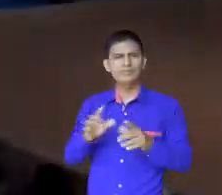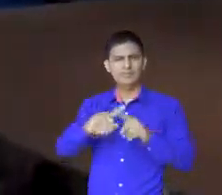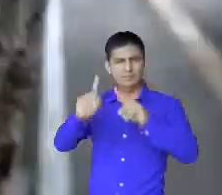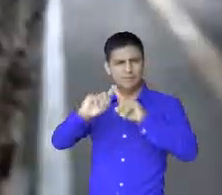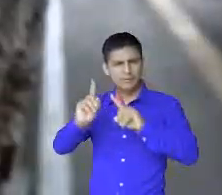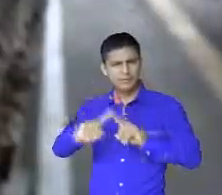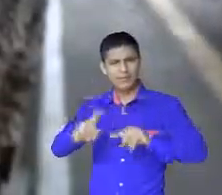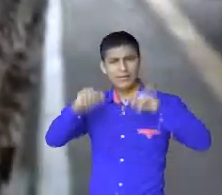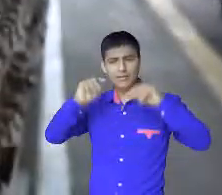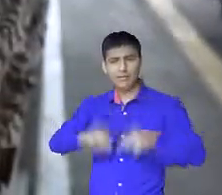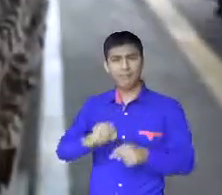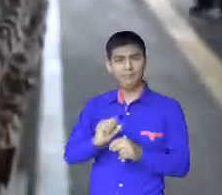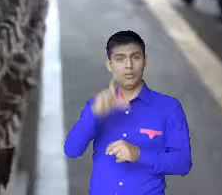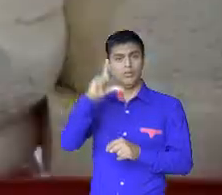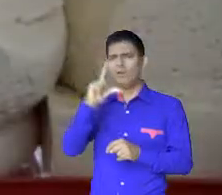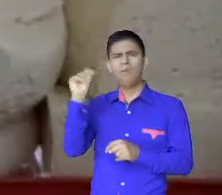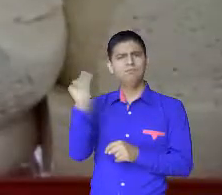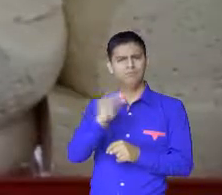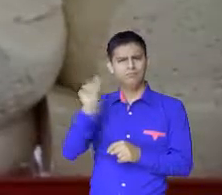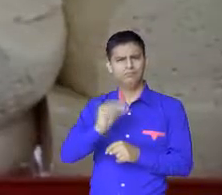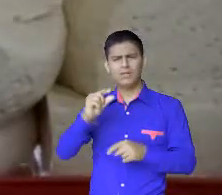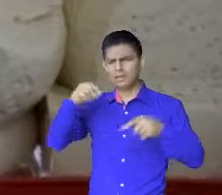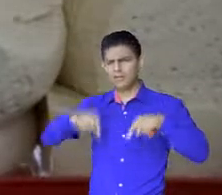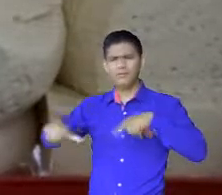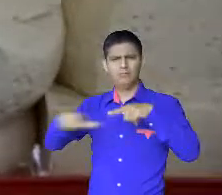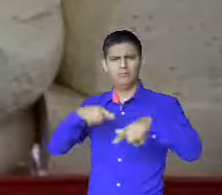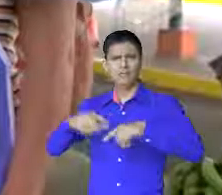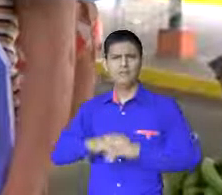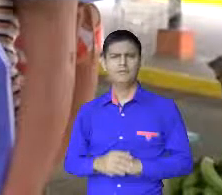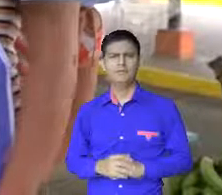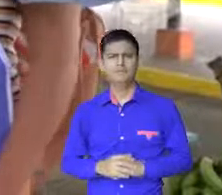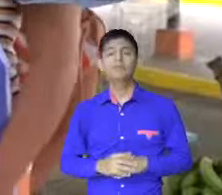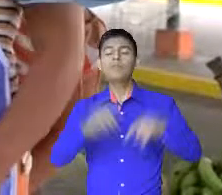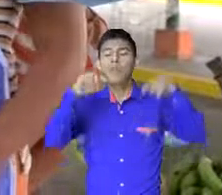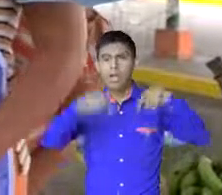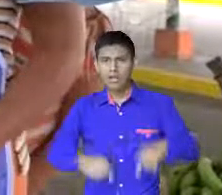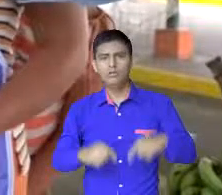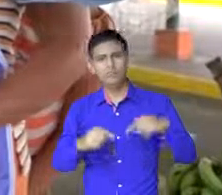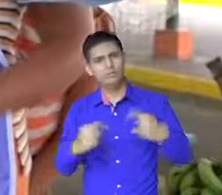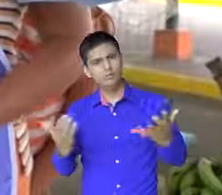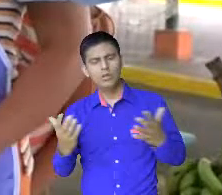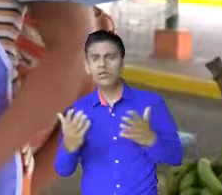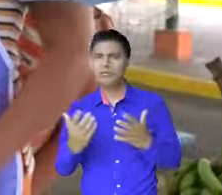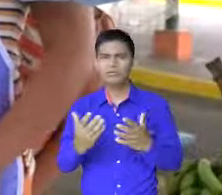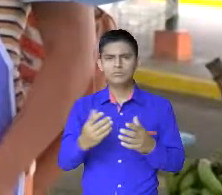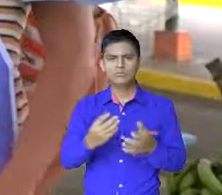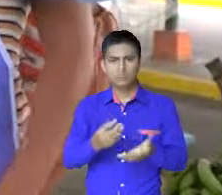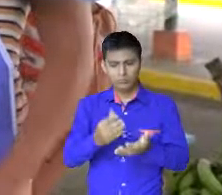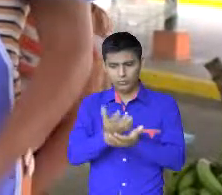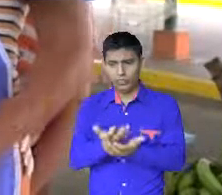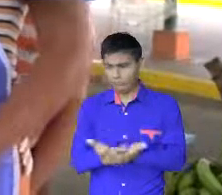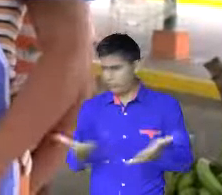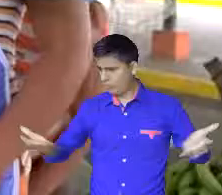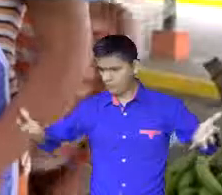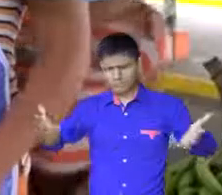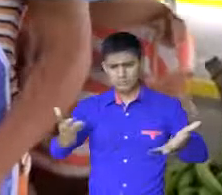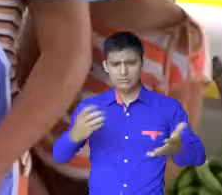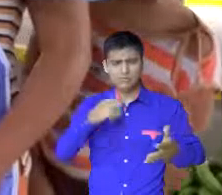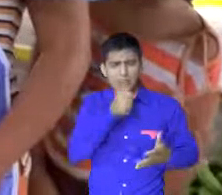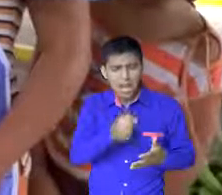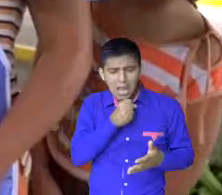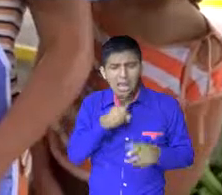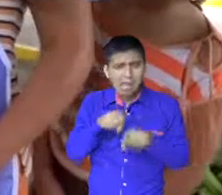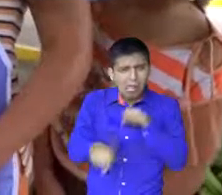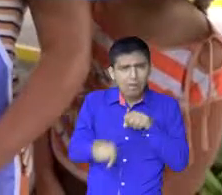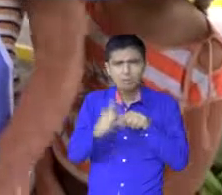requieren en el hogar a buen precio, incluso productos propios de la zona. Aquí se les ofrece un producto fresco, todas las semanas vendemos